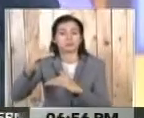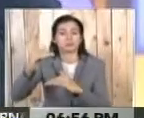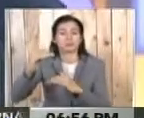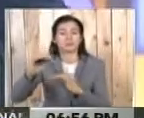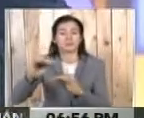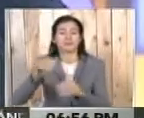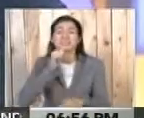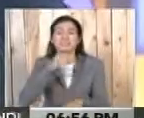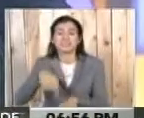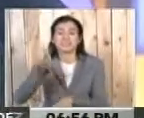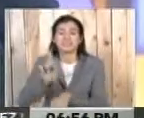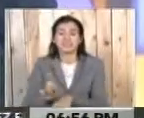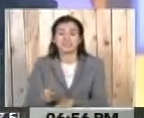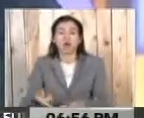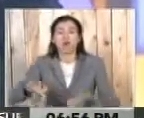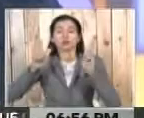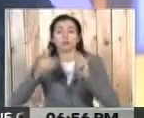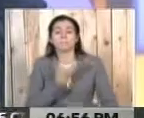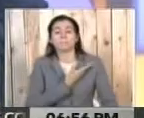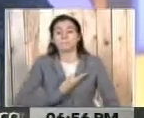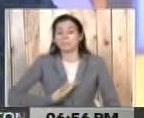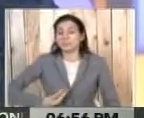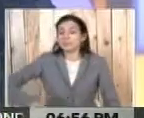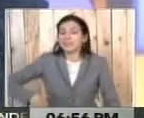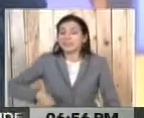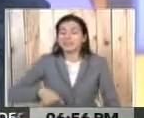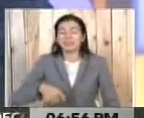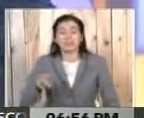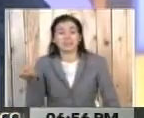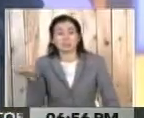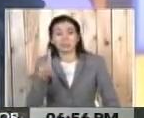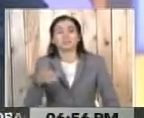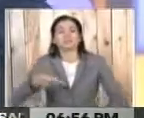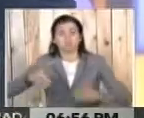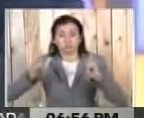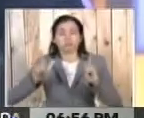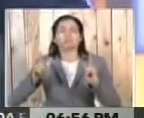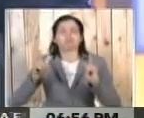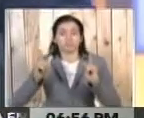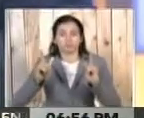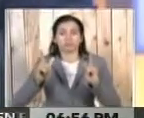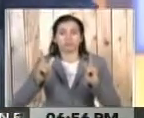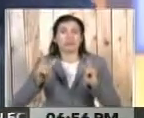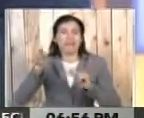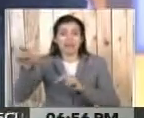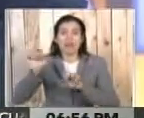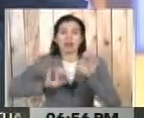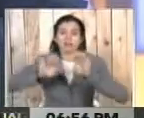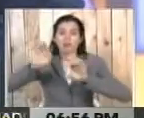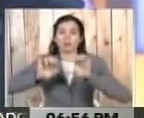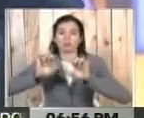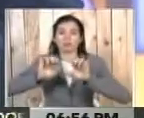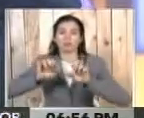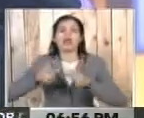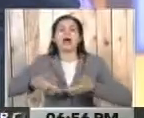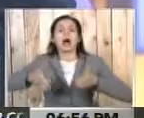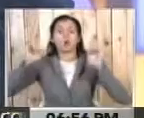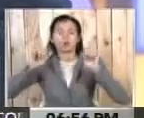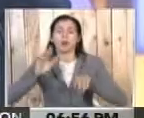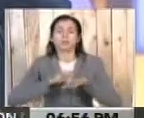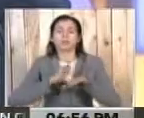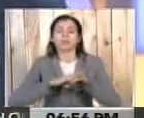exclusiva autorización y potestad del presidente de la República Bolivariana de Venezuela. ¿Es quien evalúa? Es quien autoriza, porque